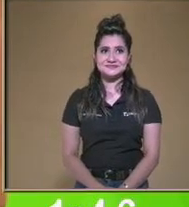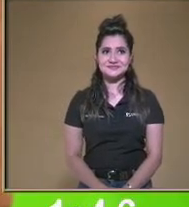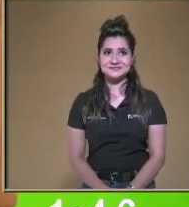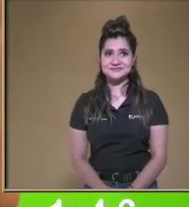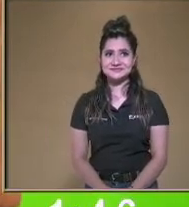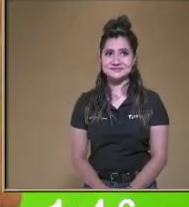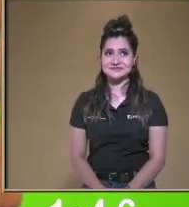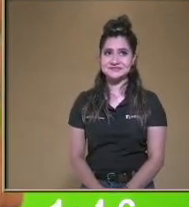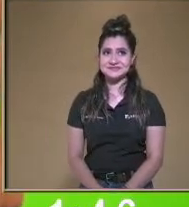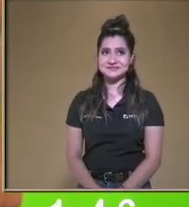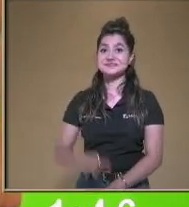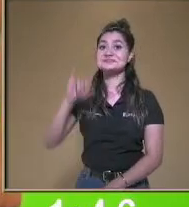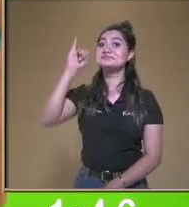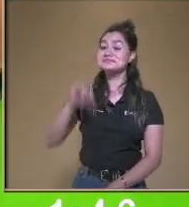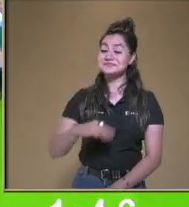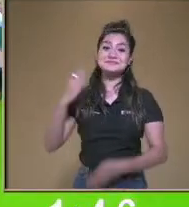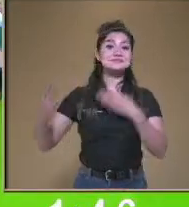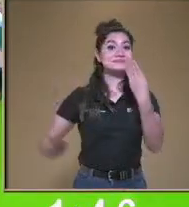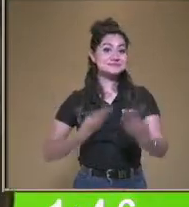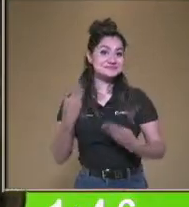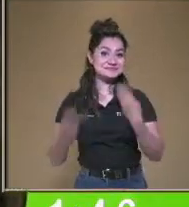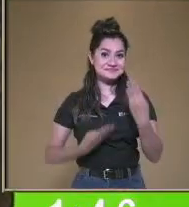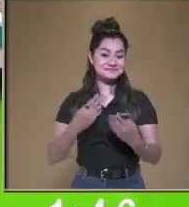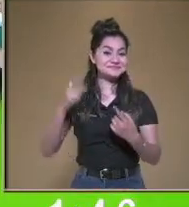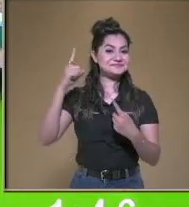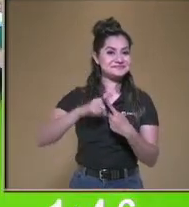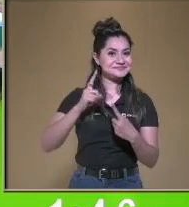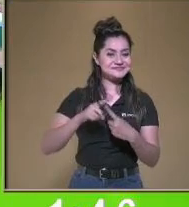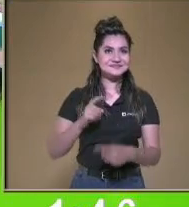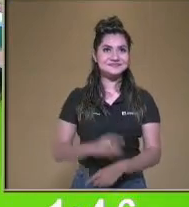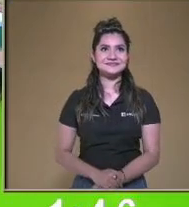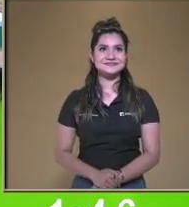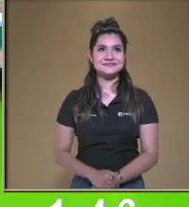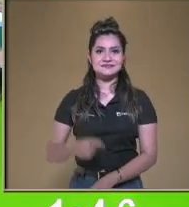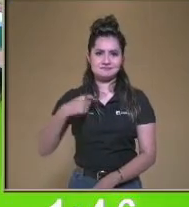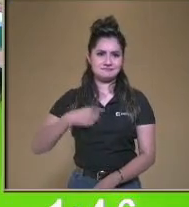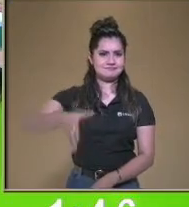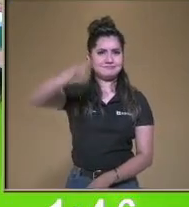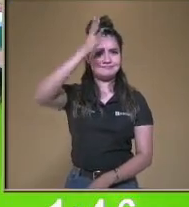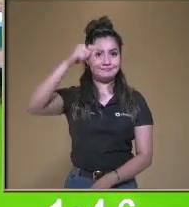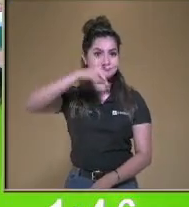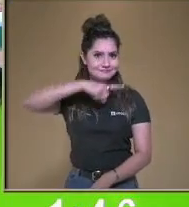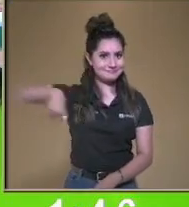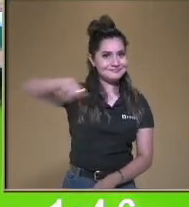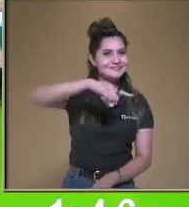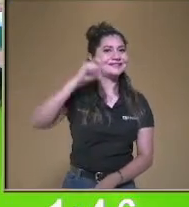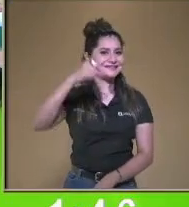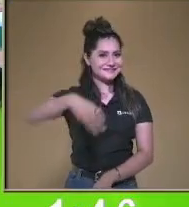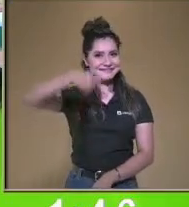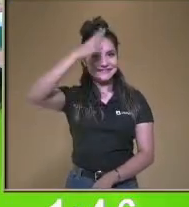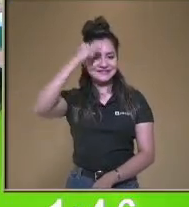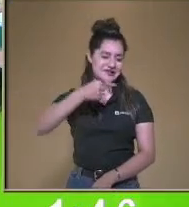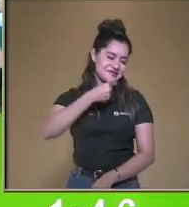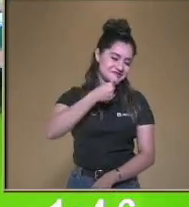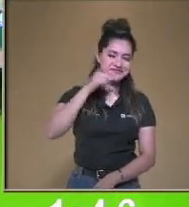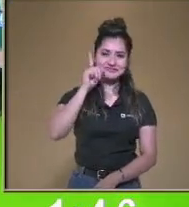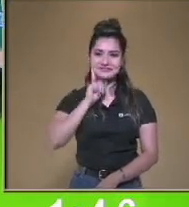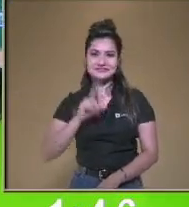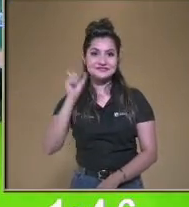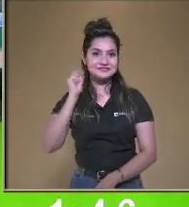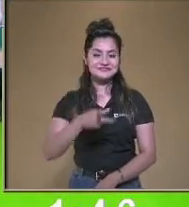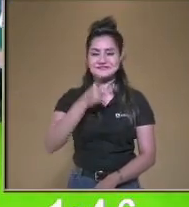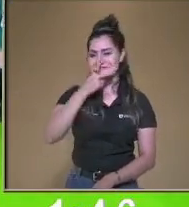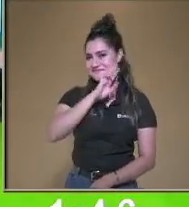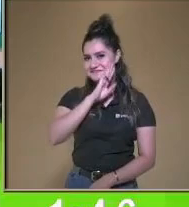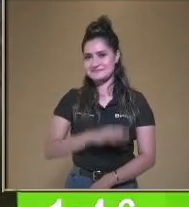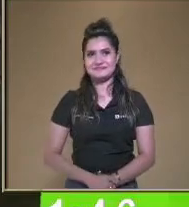Es de danza. Ah, mi tarea es de danza. Puedo aprender yo y pueden aprender los niños, niñas y hasta los papis.